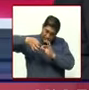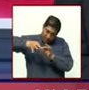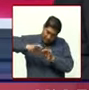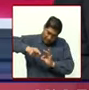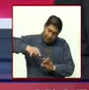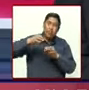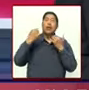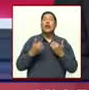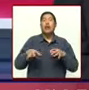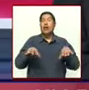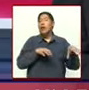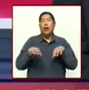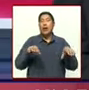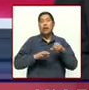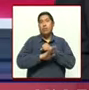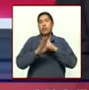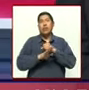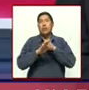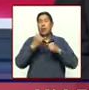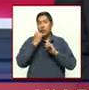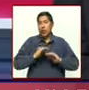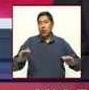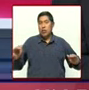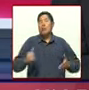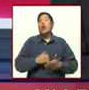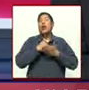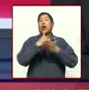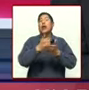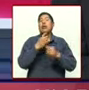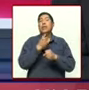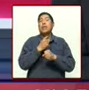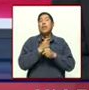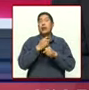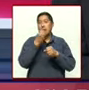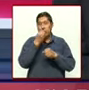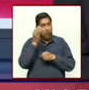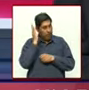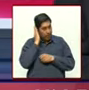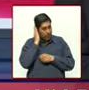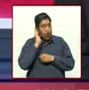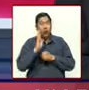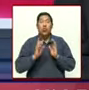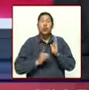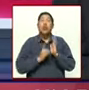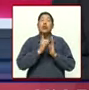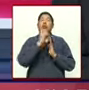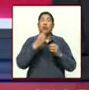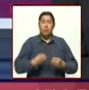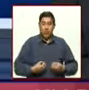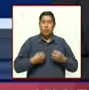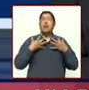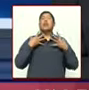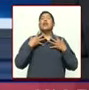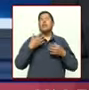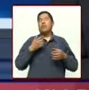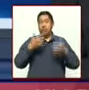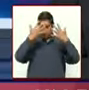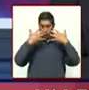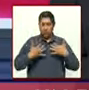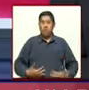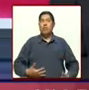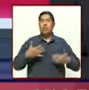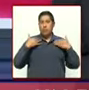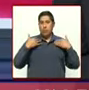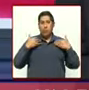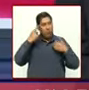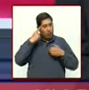ha sido diseñado para ser seguro en entornos con niños y para ayudar en las tareas del hogar. Su desarrollo ha sido inspirado en la biología humana, el robot